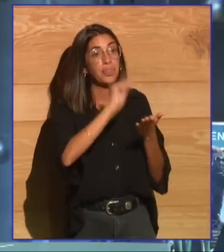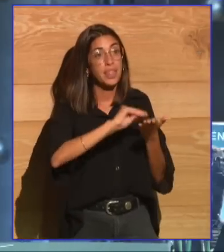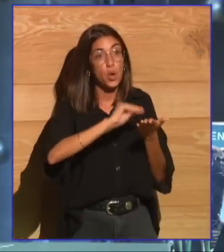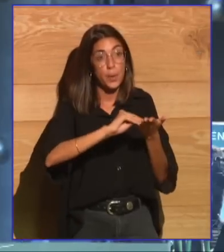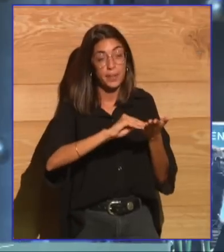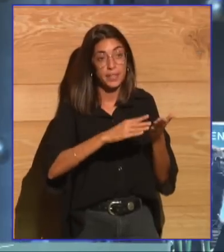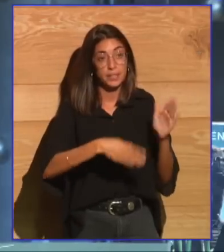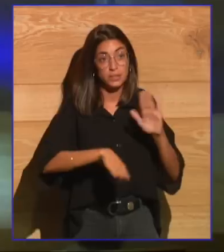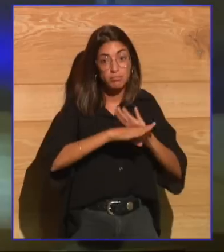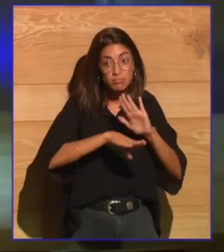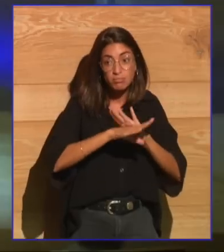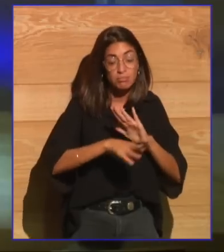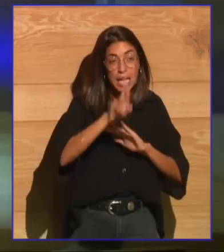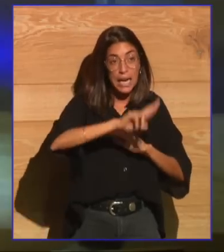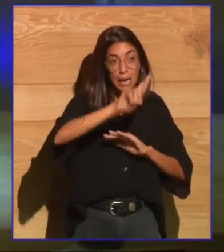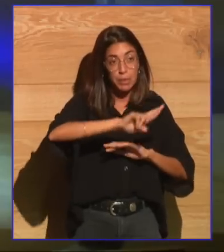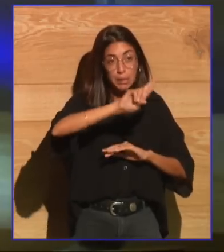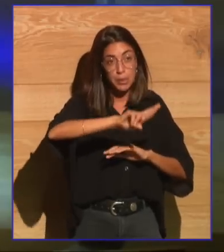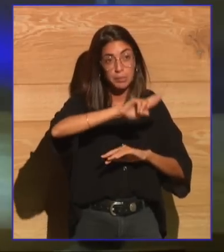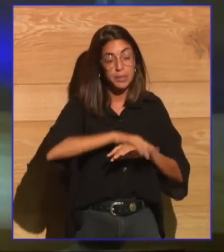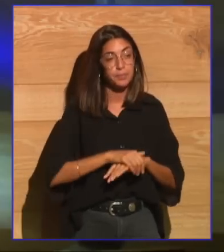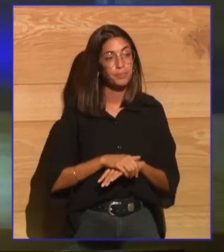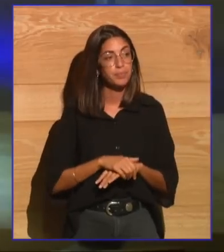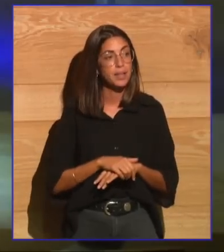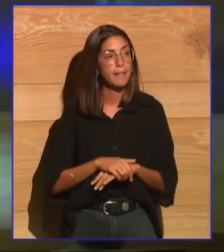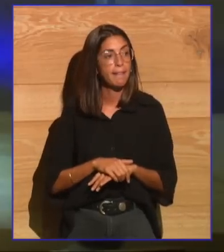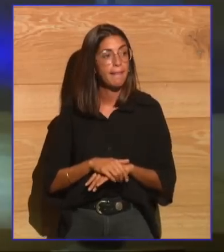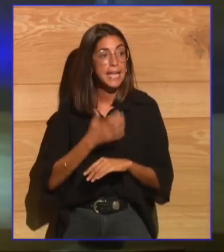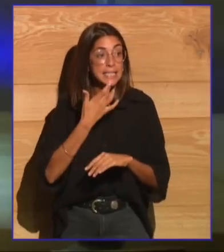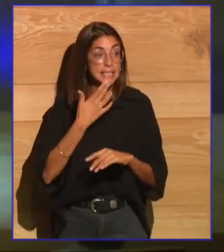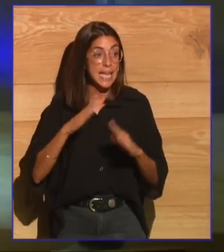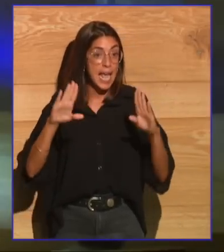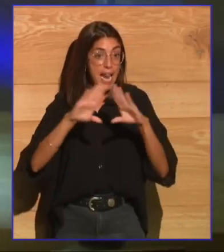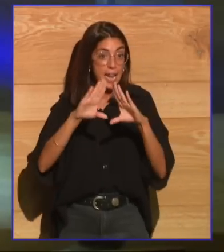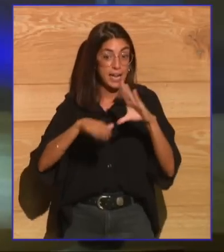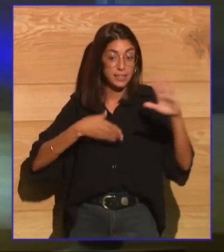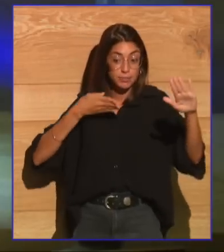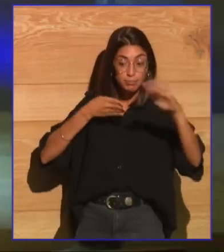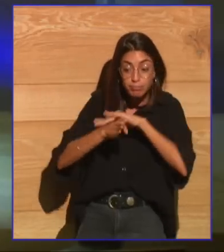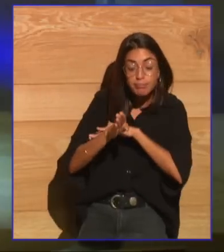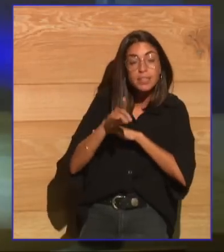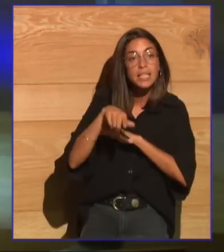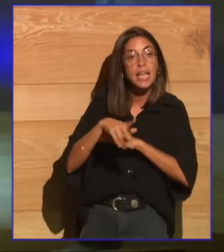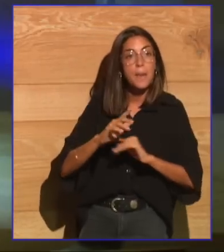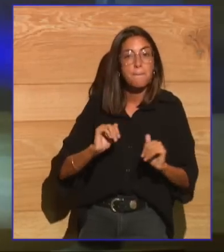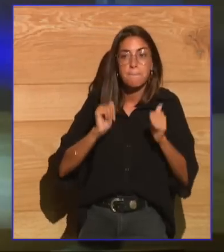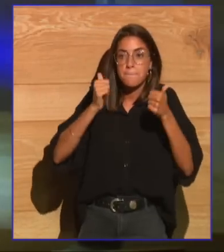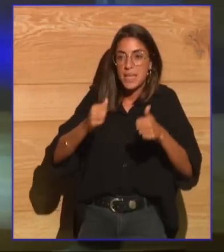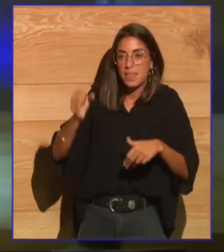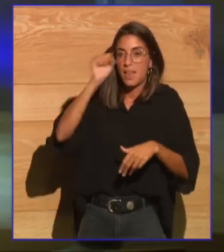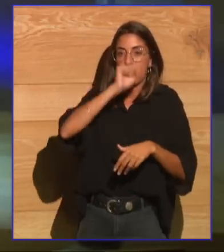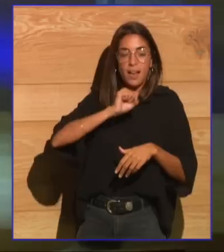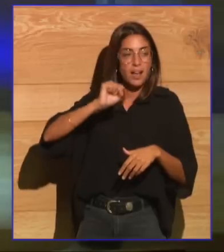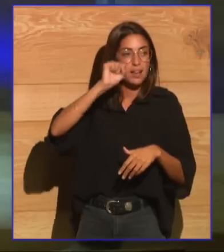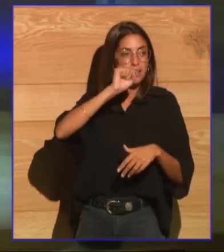tranquilo cuando llega a la iglesia y hablando